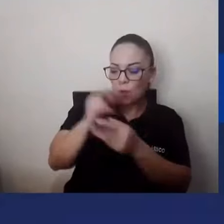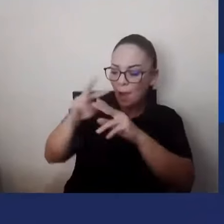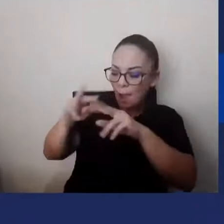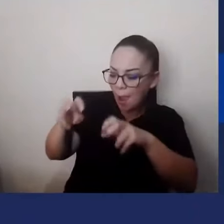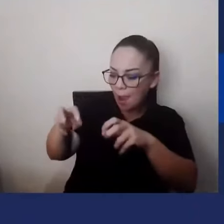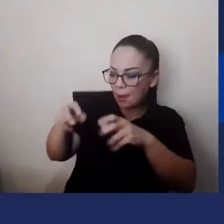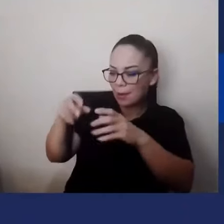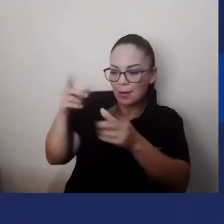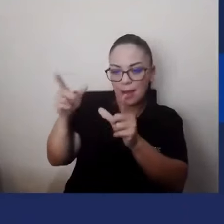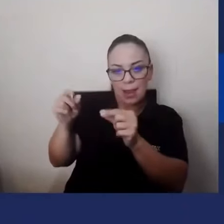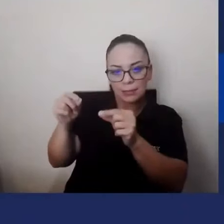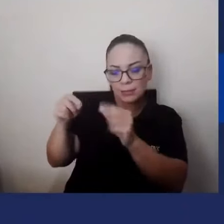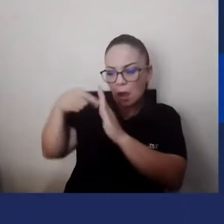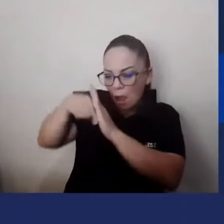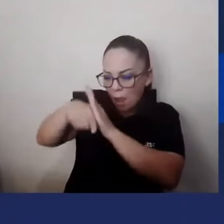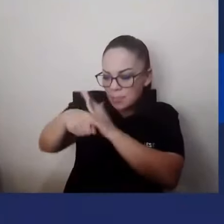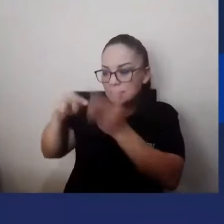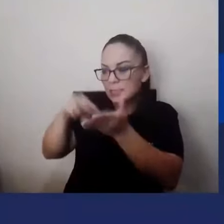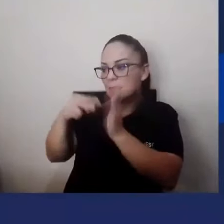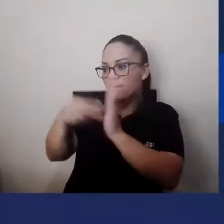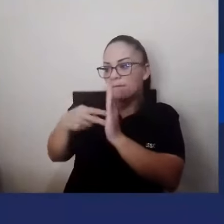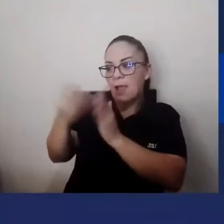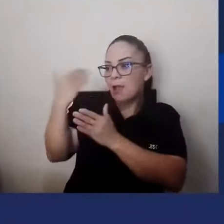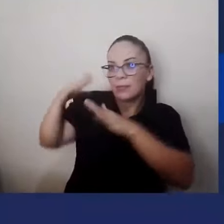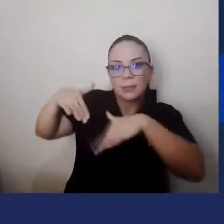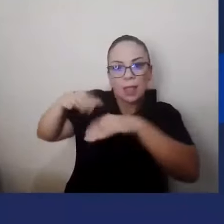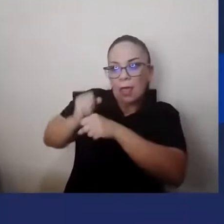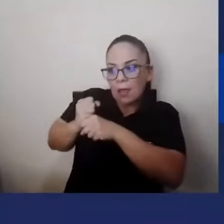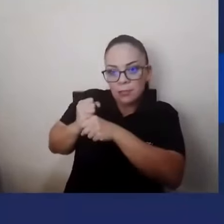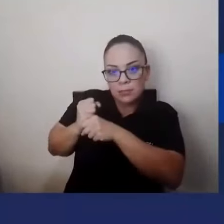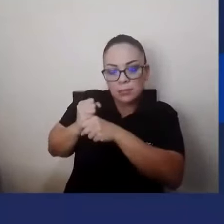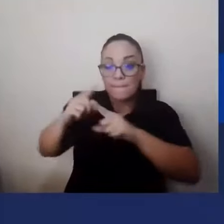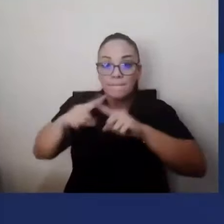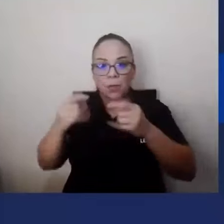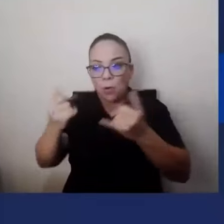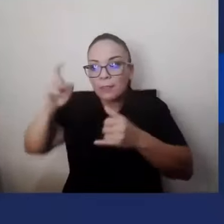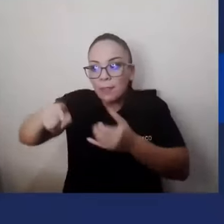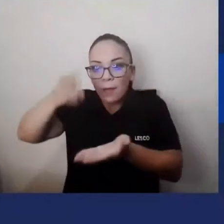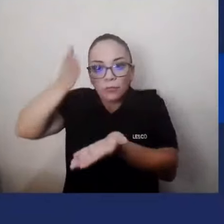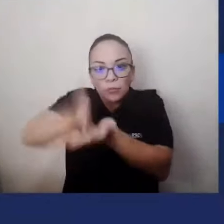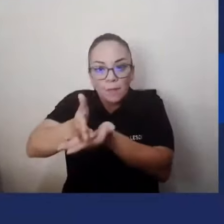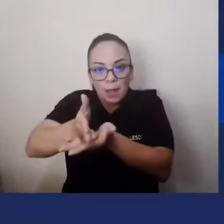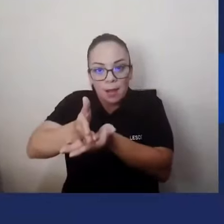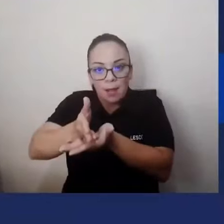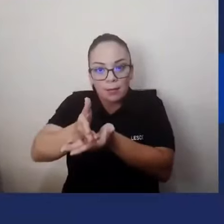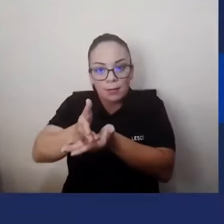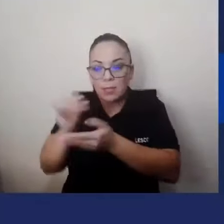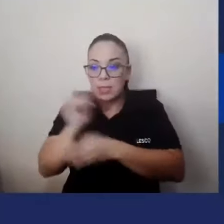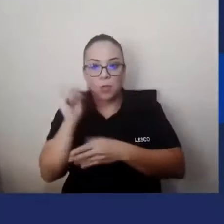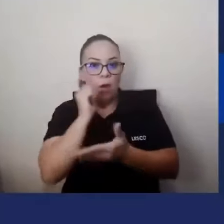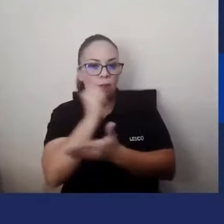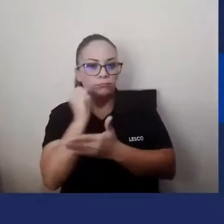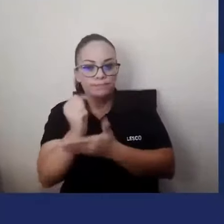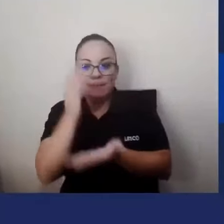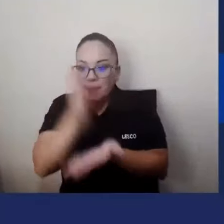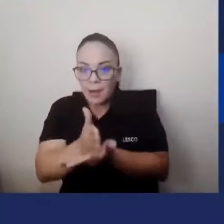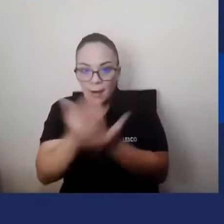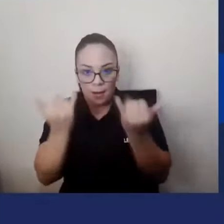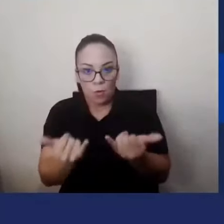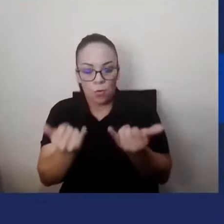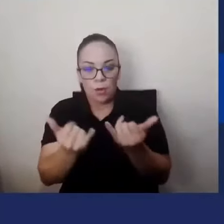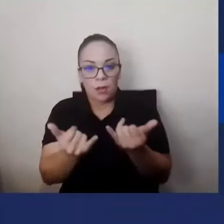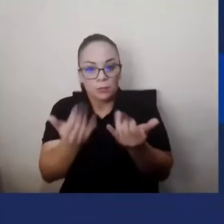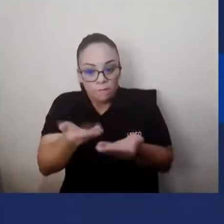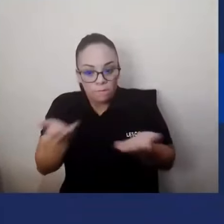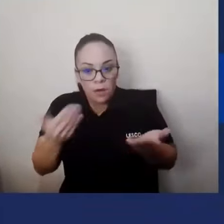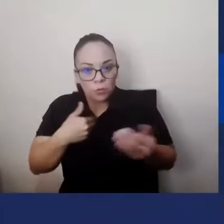histórico determinante para parar la enfermedad. Si no lo hacemos ahora con los recursos que tenemos,